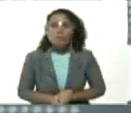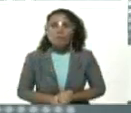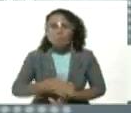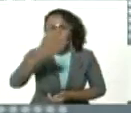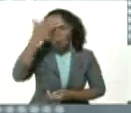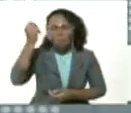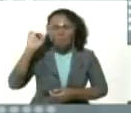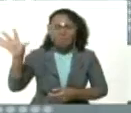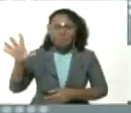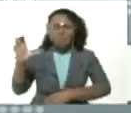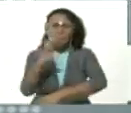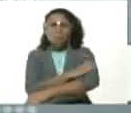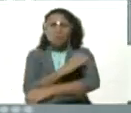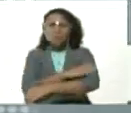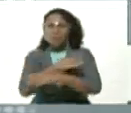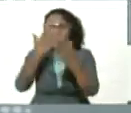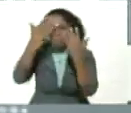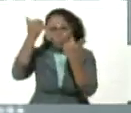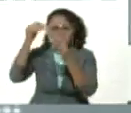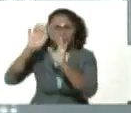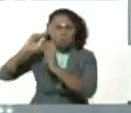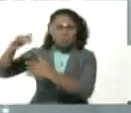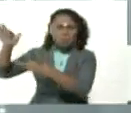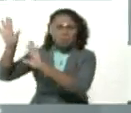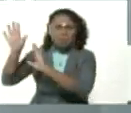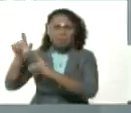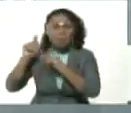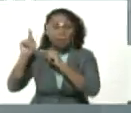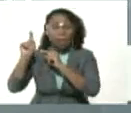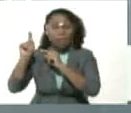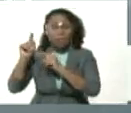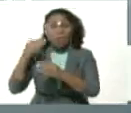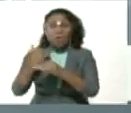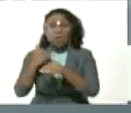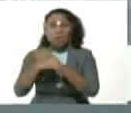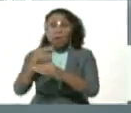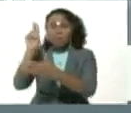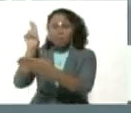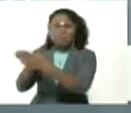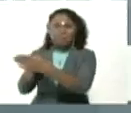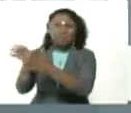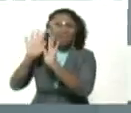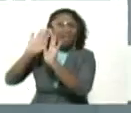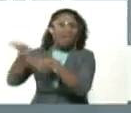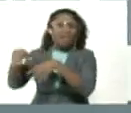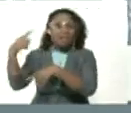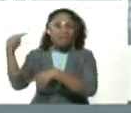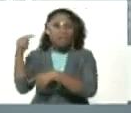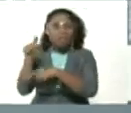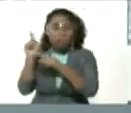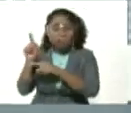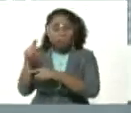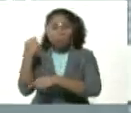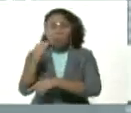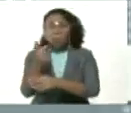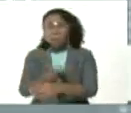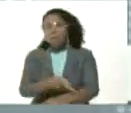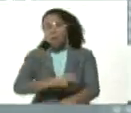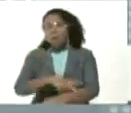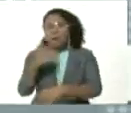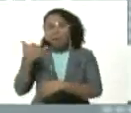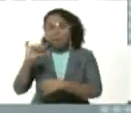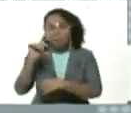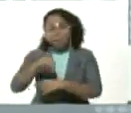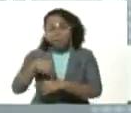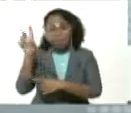Olvídate de esa derecha oposicionista. Ellos son la nulidad. Ellos son lo negativo. Ellos son lo peor que tiene